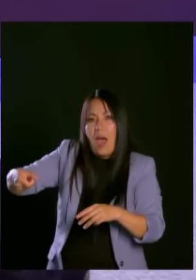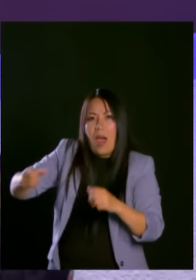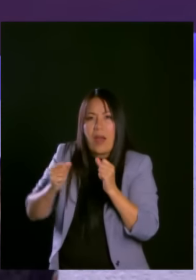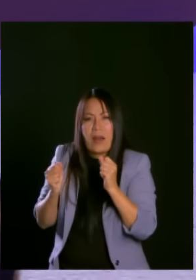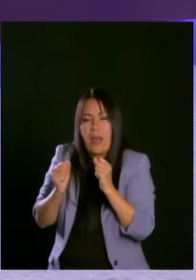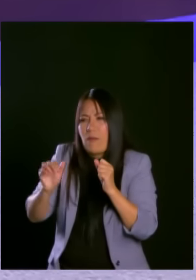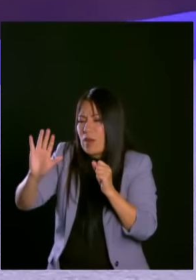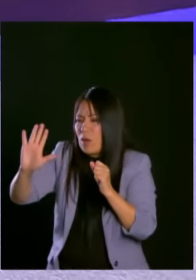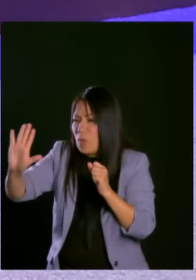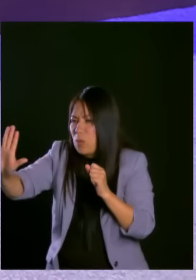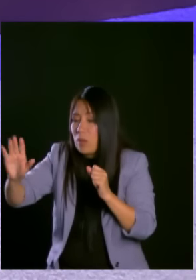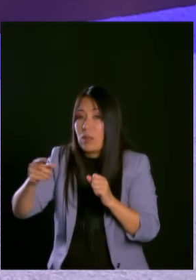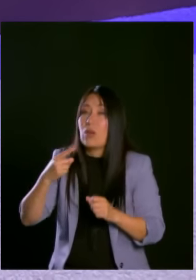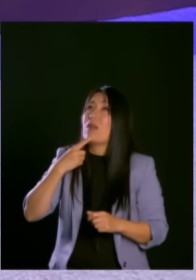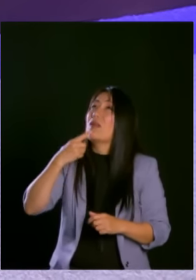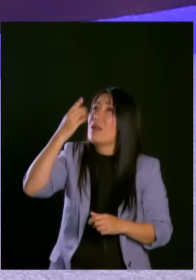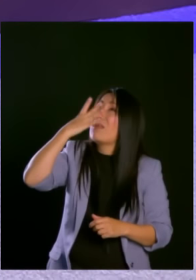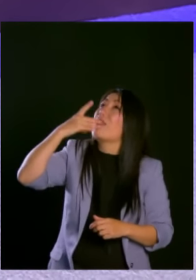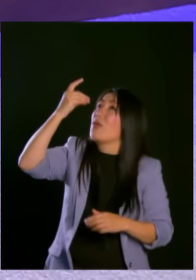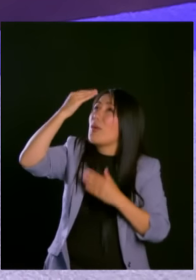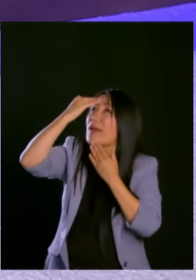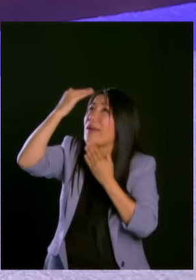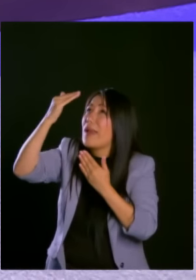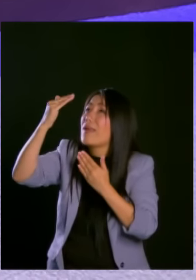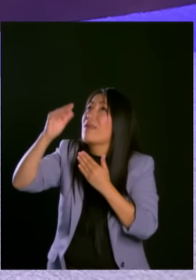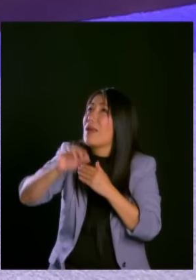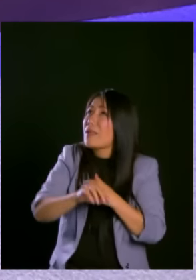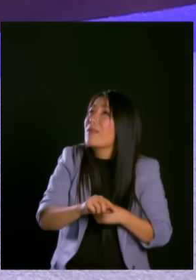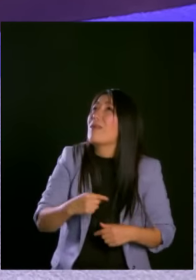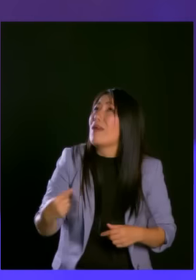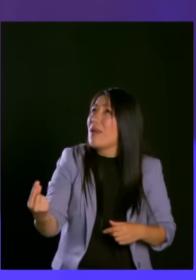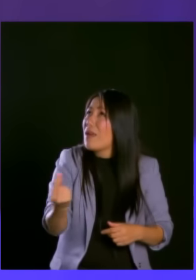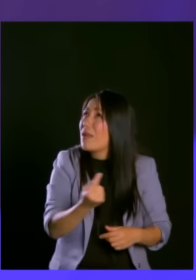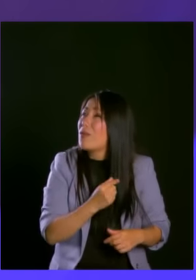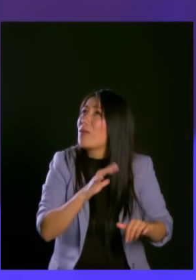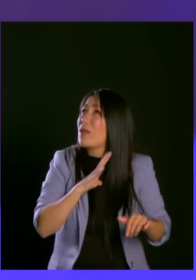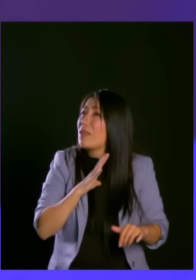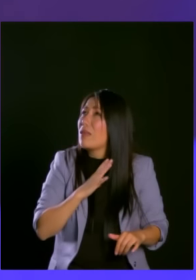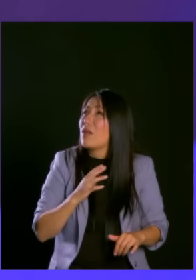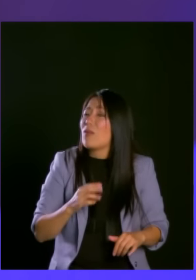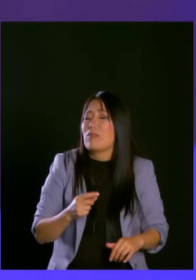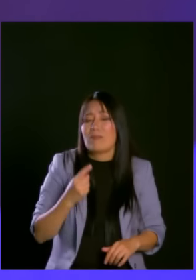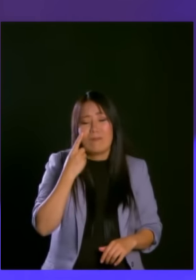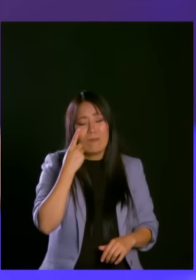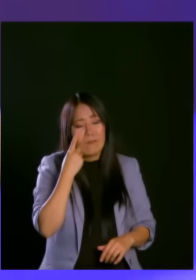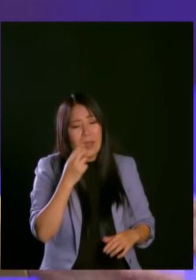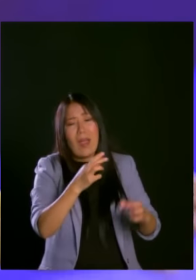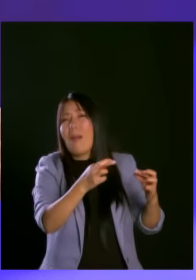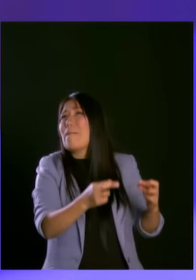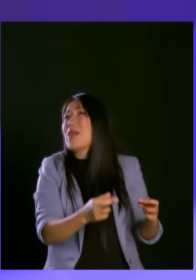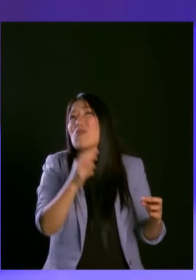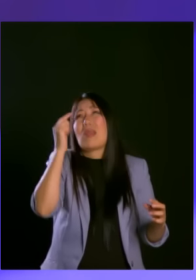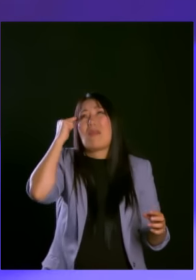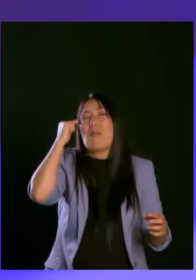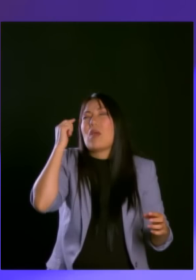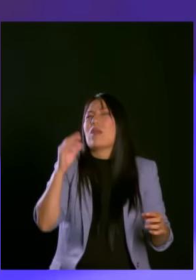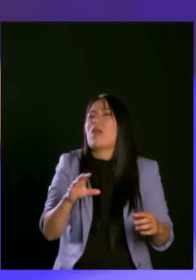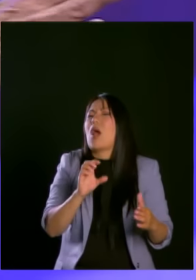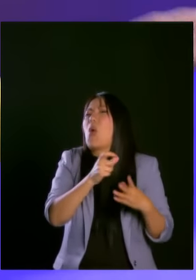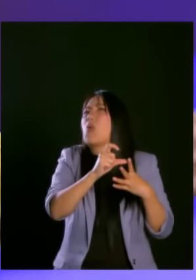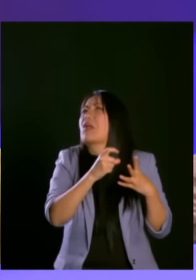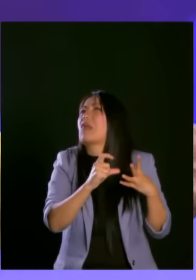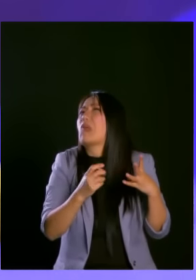Señor, gracias por esto. Y le decía, y la gente piensa que se trata de estas cosas cuando se trata de tu presencia. De